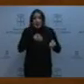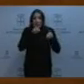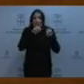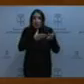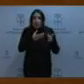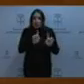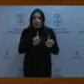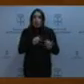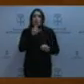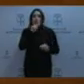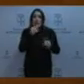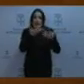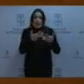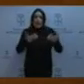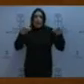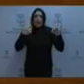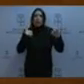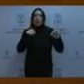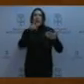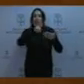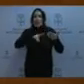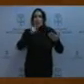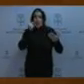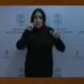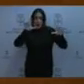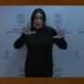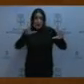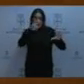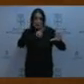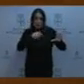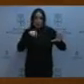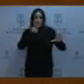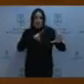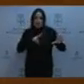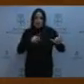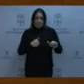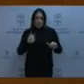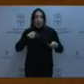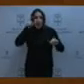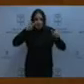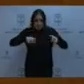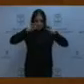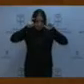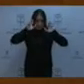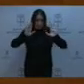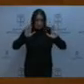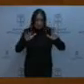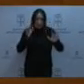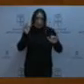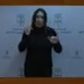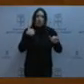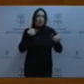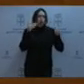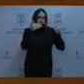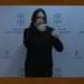leerle un tuit de don Javier Fernández, que dice, voy a poner las gafas, que por cierto se lo recomiendo